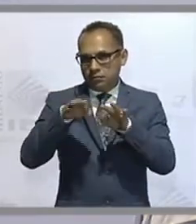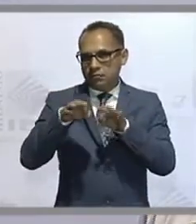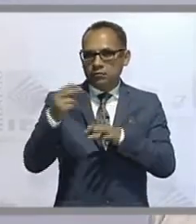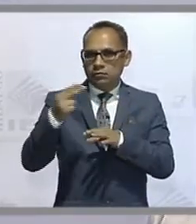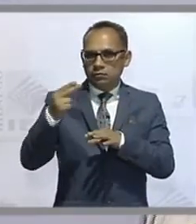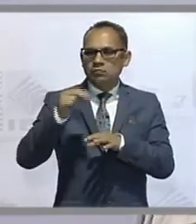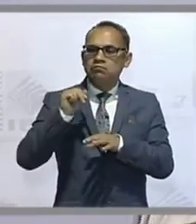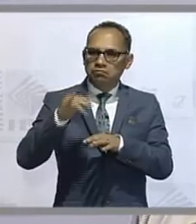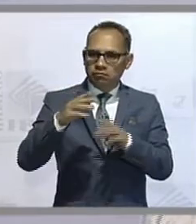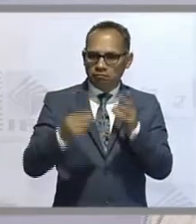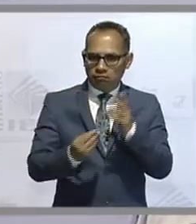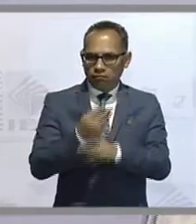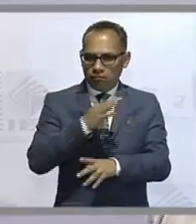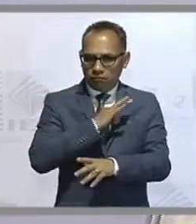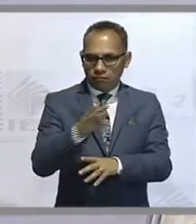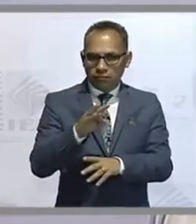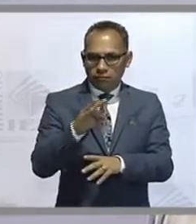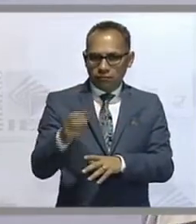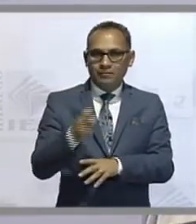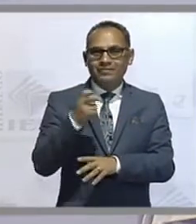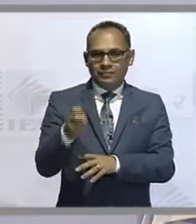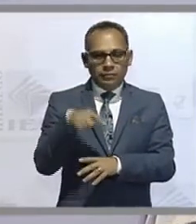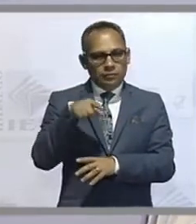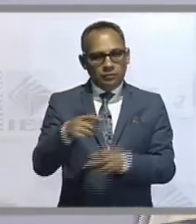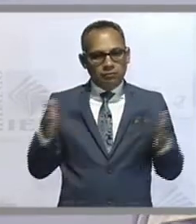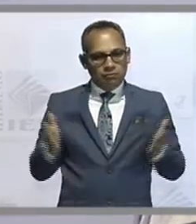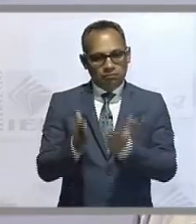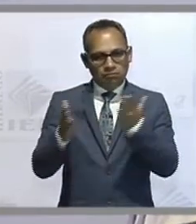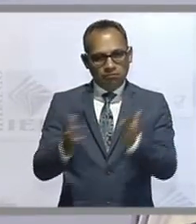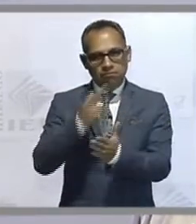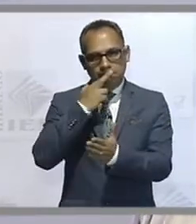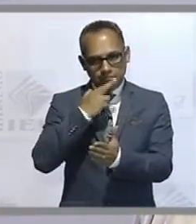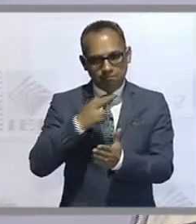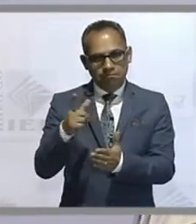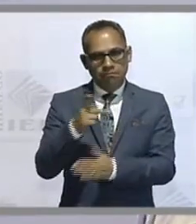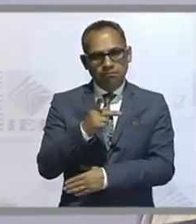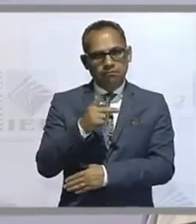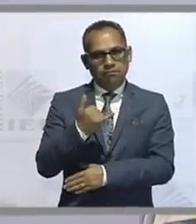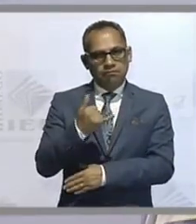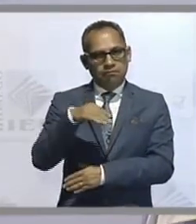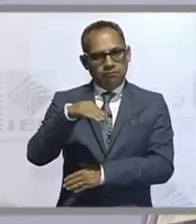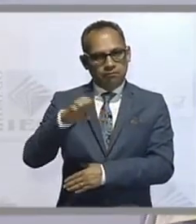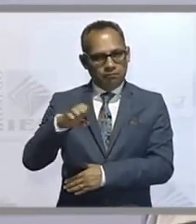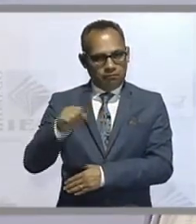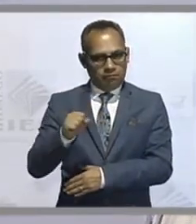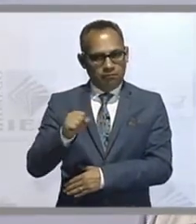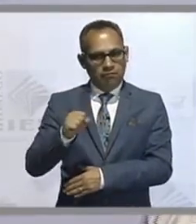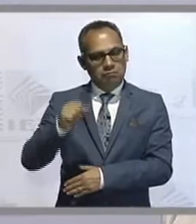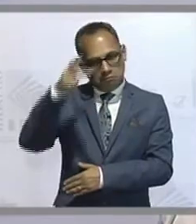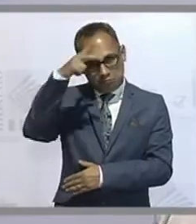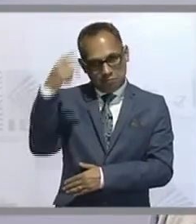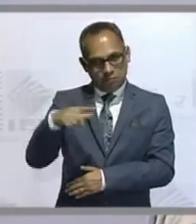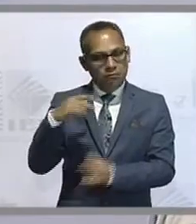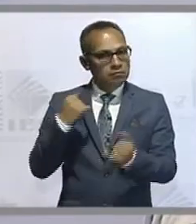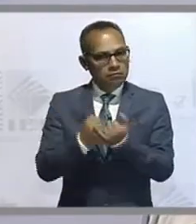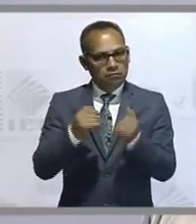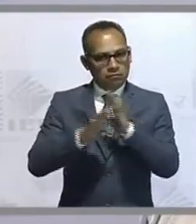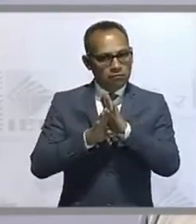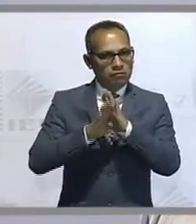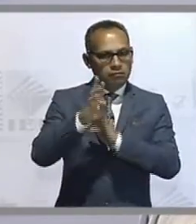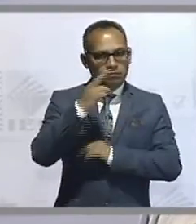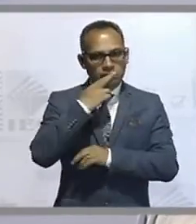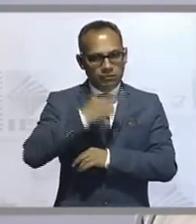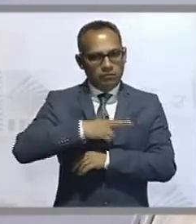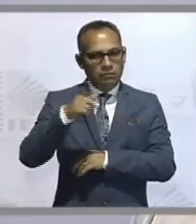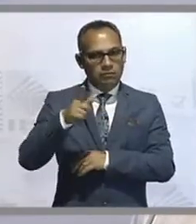hoy podremos impulsar de manera efectiva a los micro medianos y grandes empresarios de hidalgo' no sólo el beneficio como